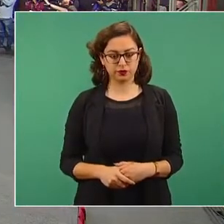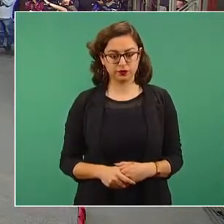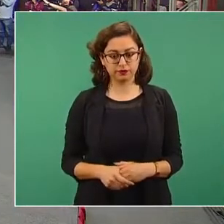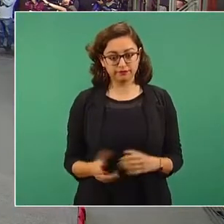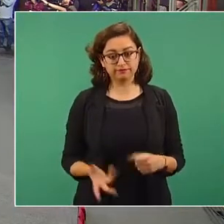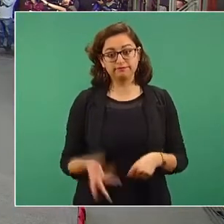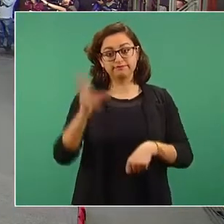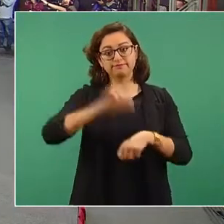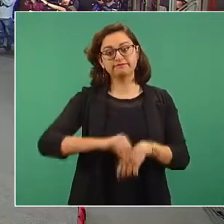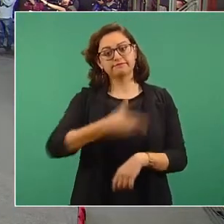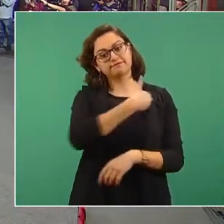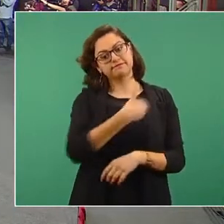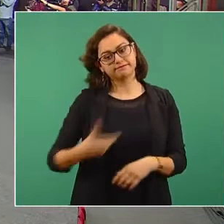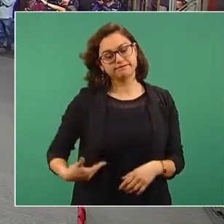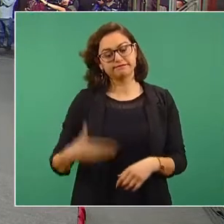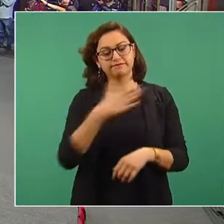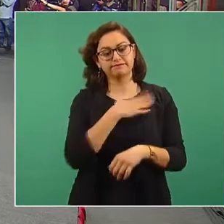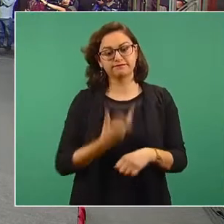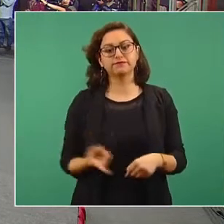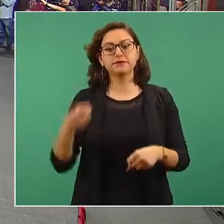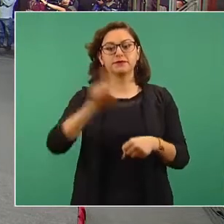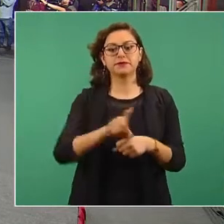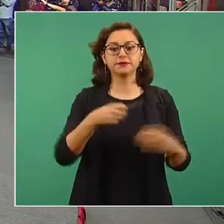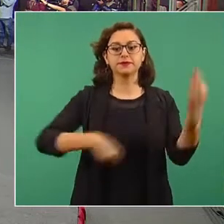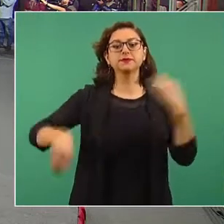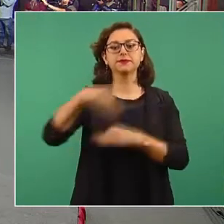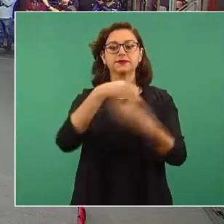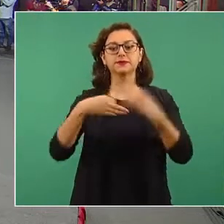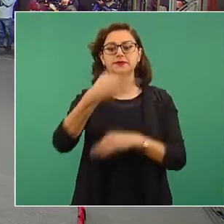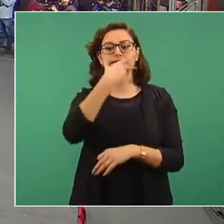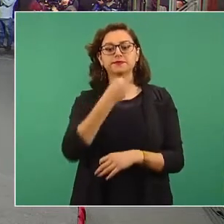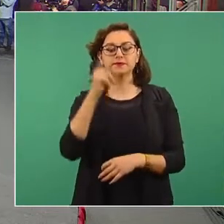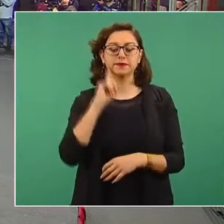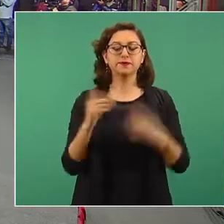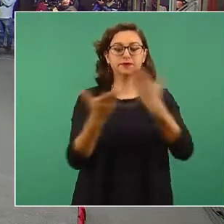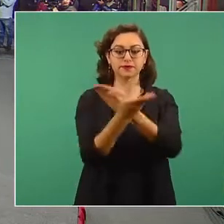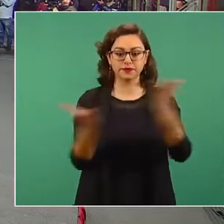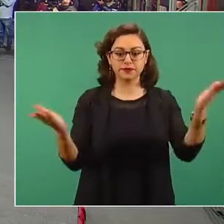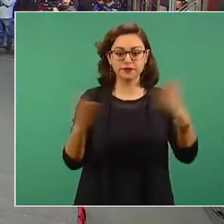Con su permiso, señor presidente, buenos días a todas y todos.